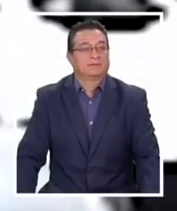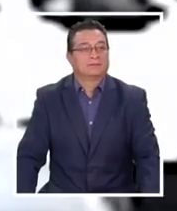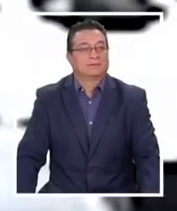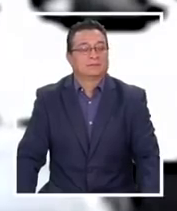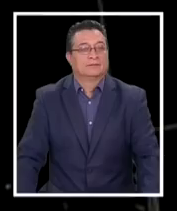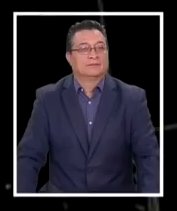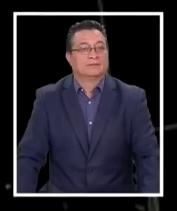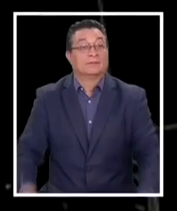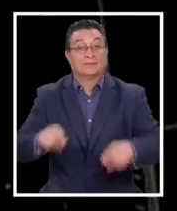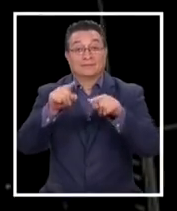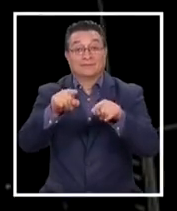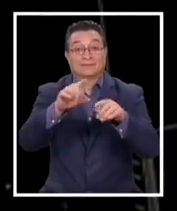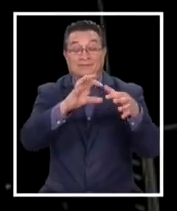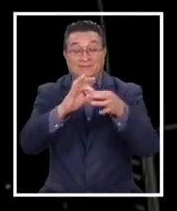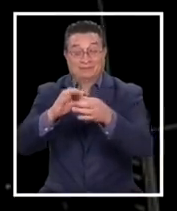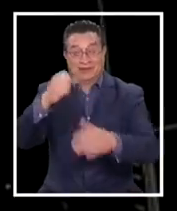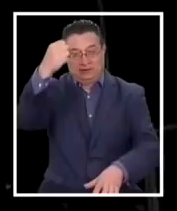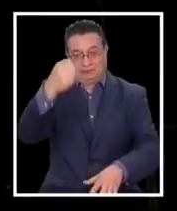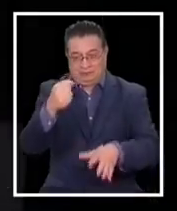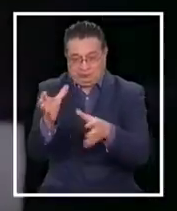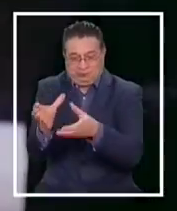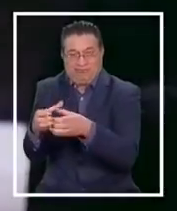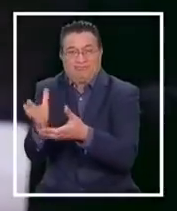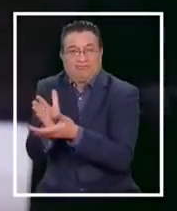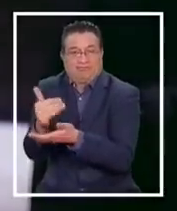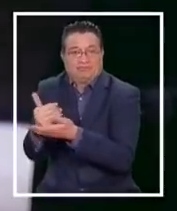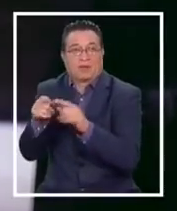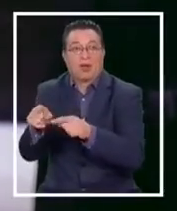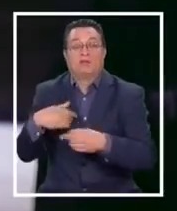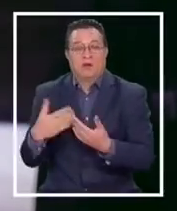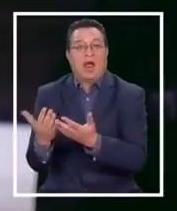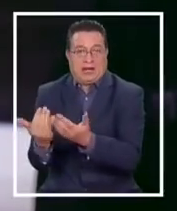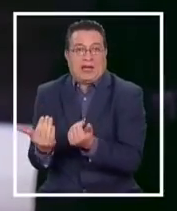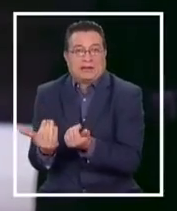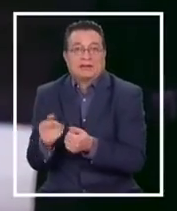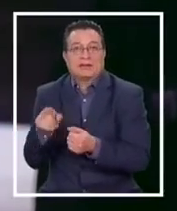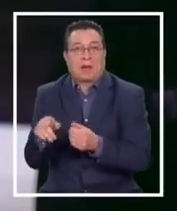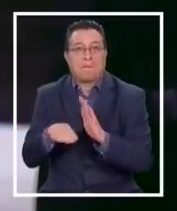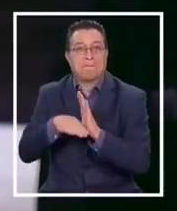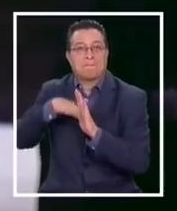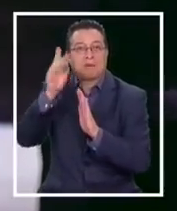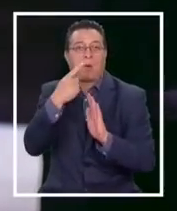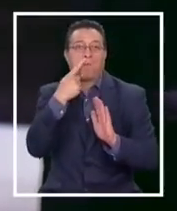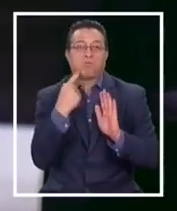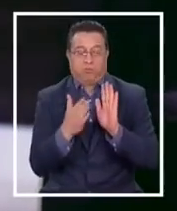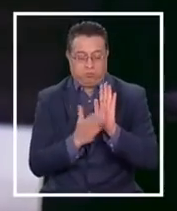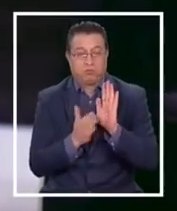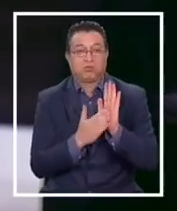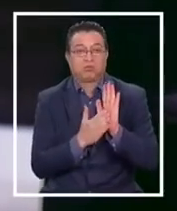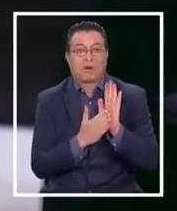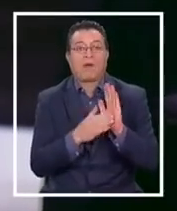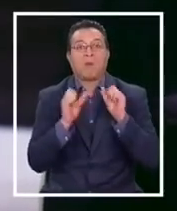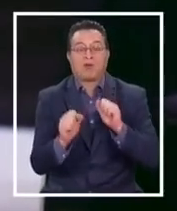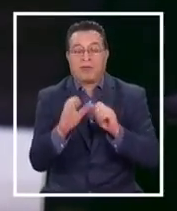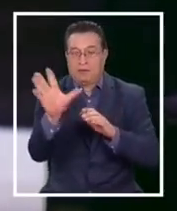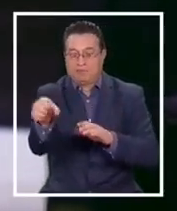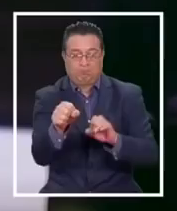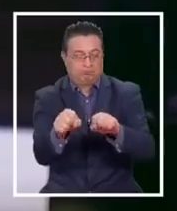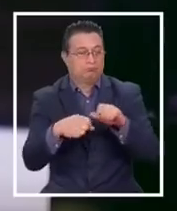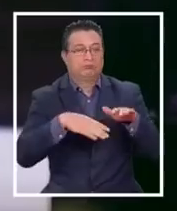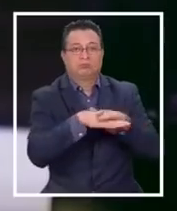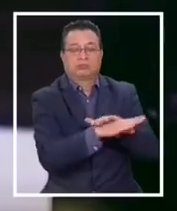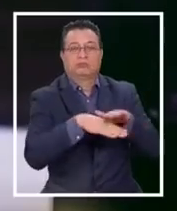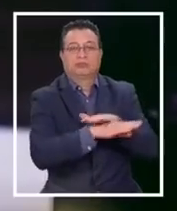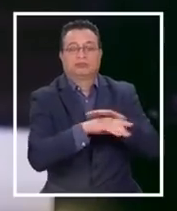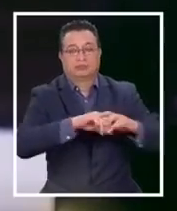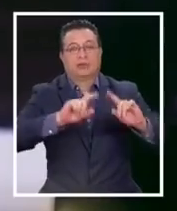En estos casos hablamos de crimen organizado y por lo tanto se requiere mayor prueba para poder sacarlos de circulación